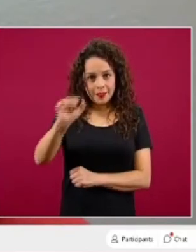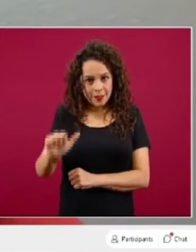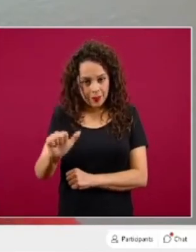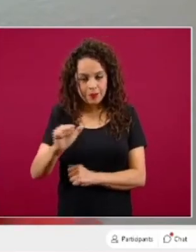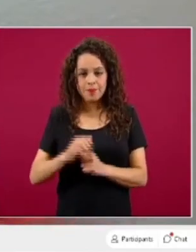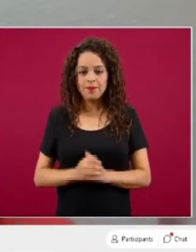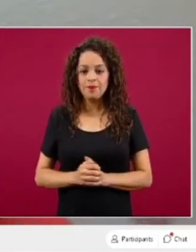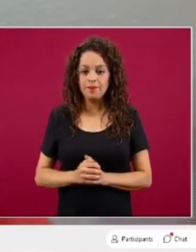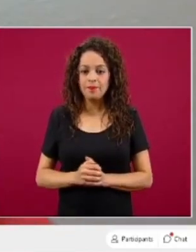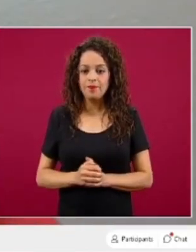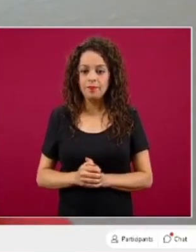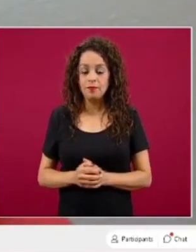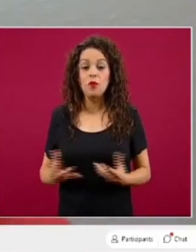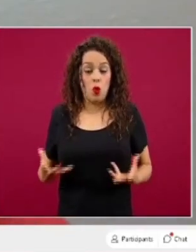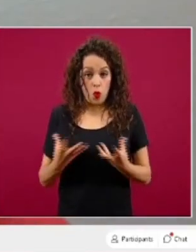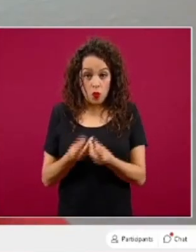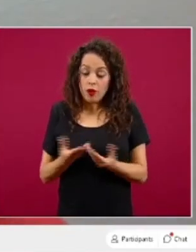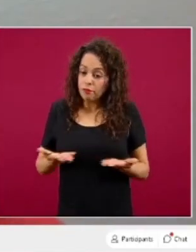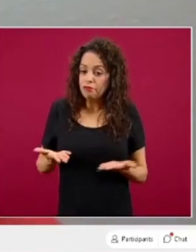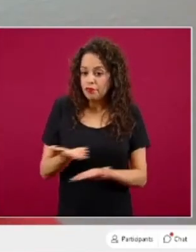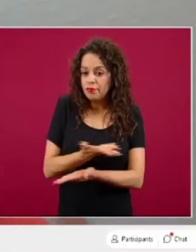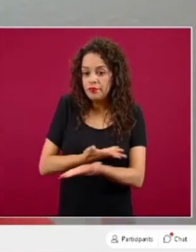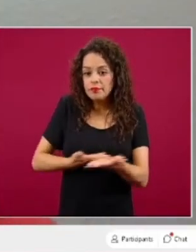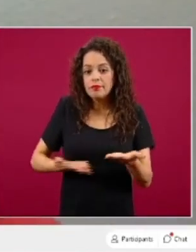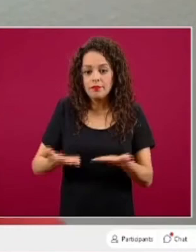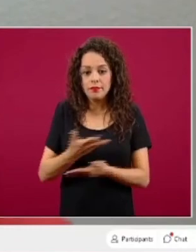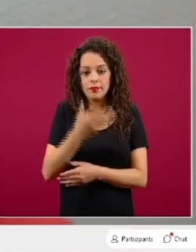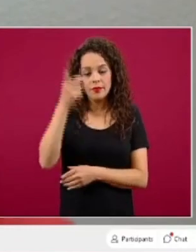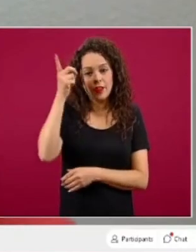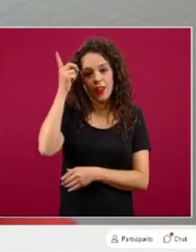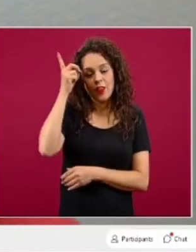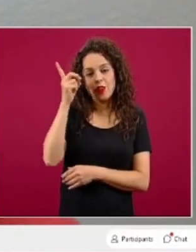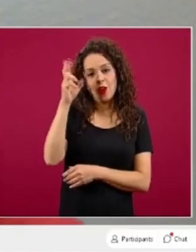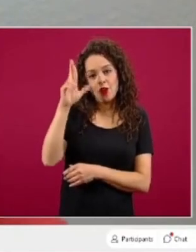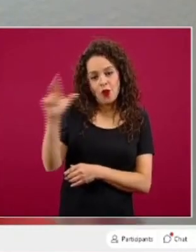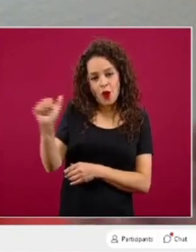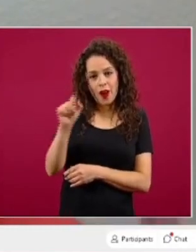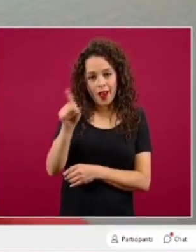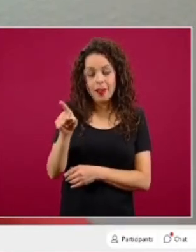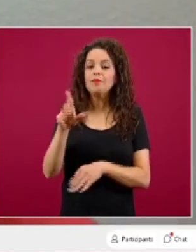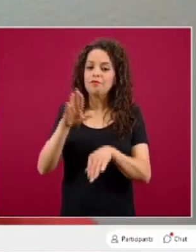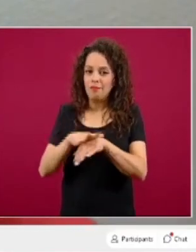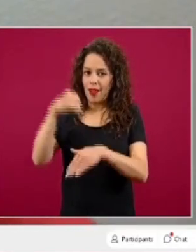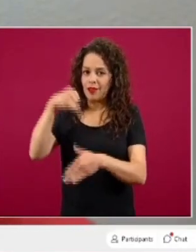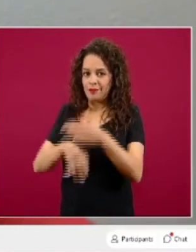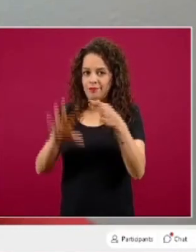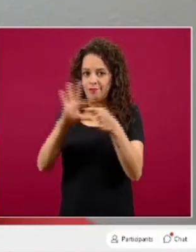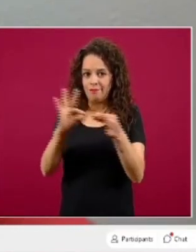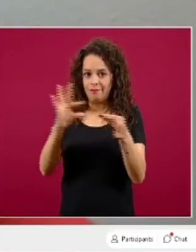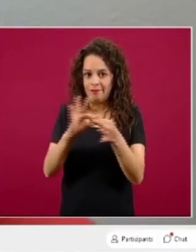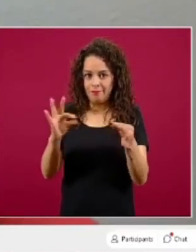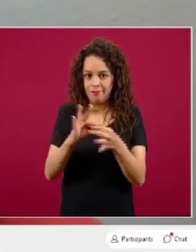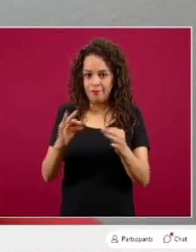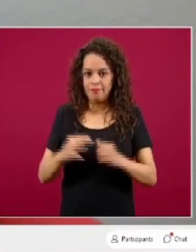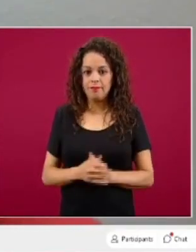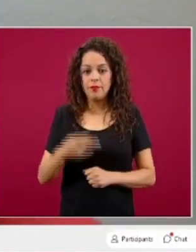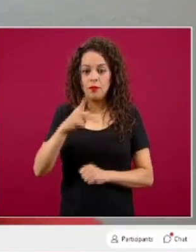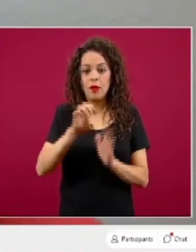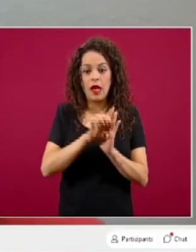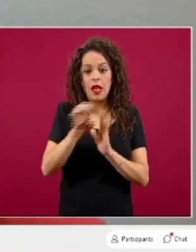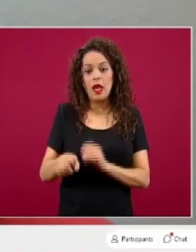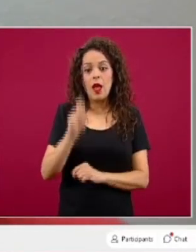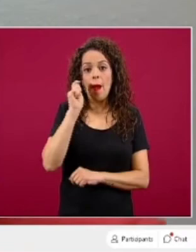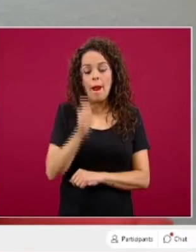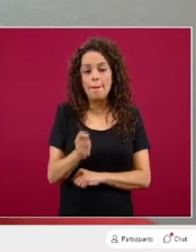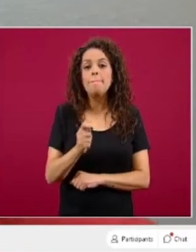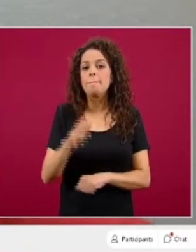de la mano en cuestiones que la doctora Berdichevsky va a hablar con más detalle, pero por ejemplo, fortalecer la capacidad